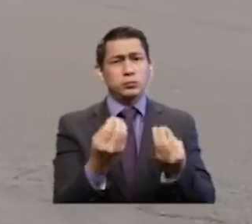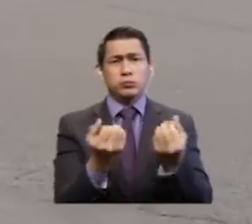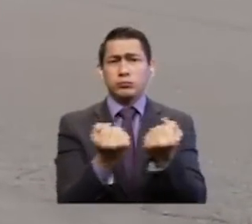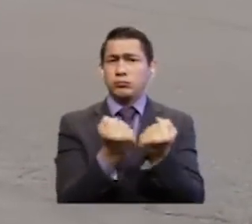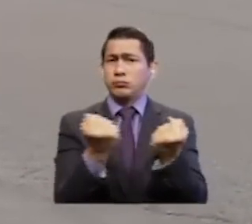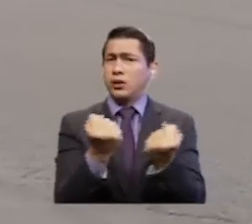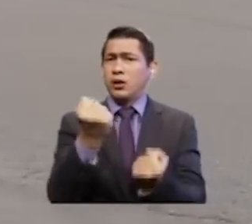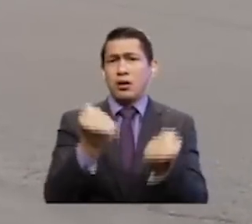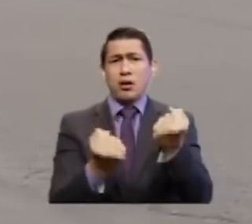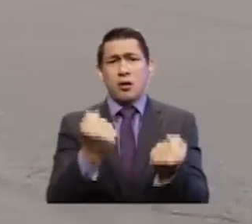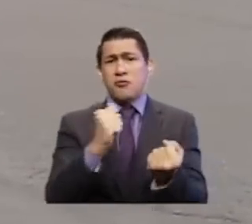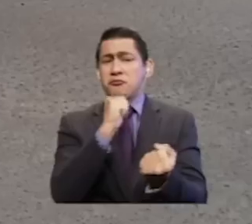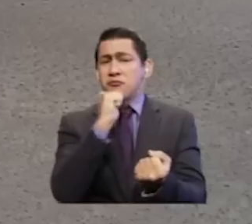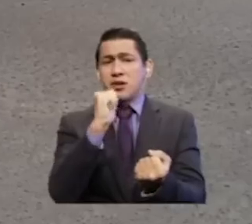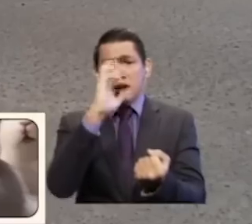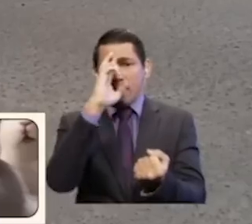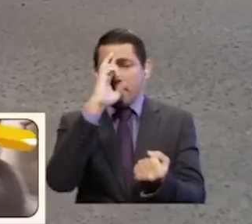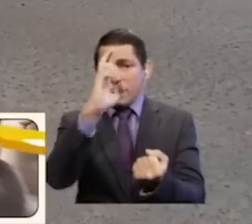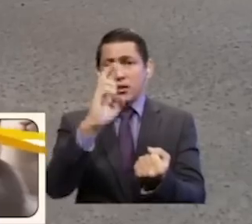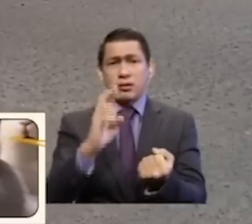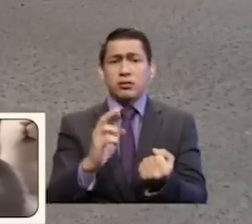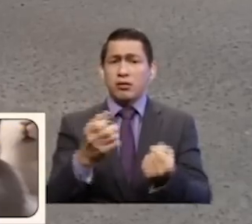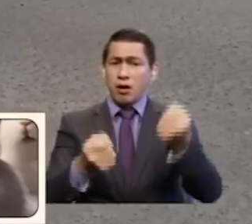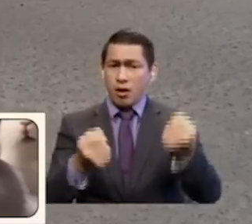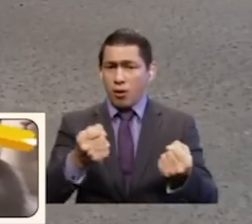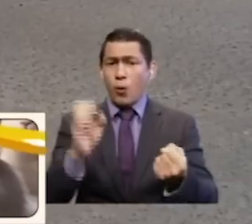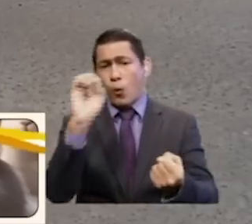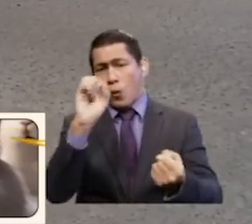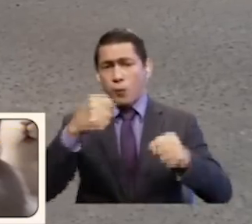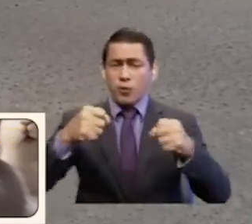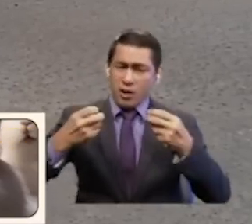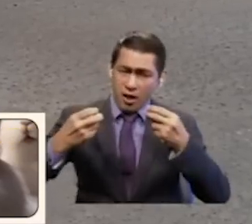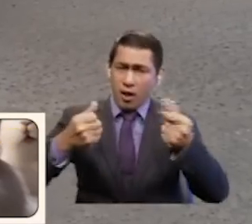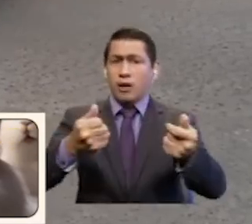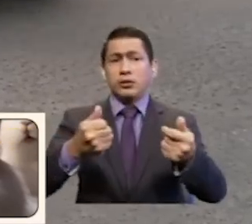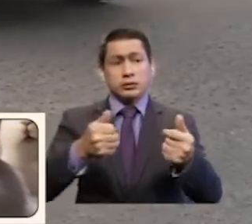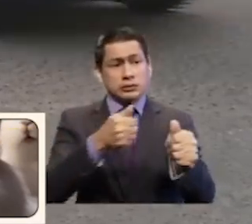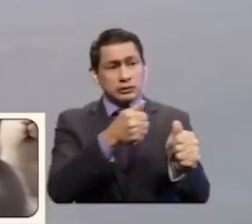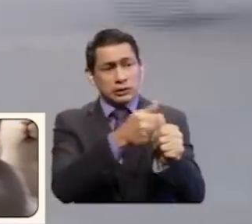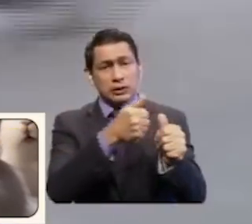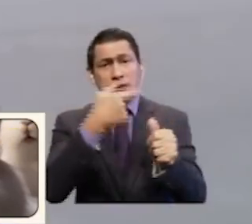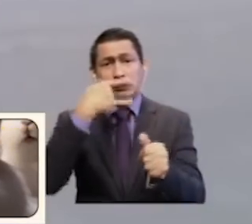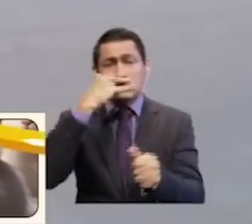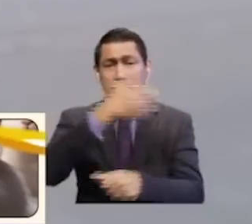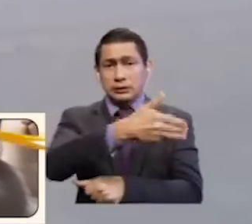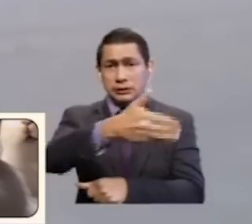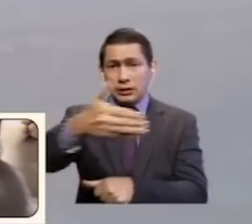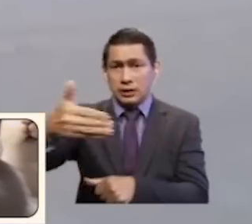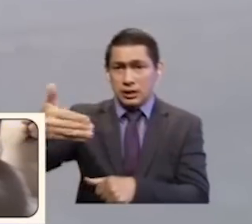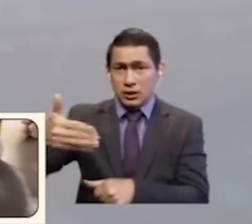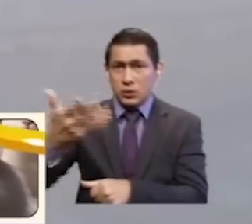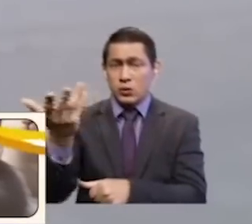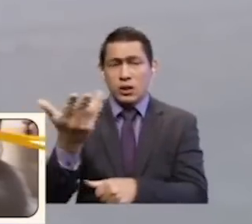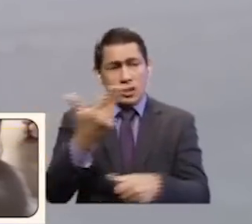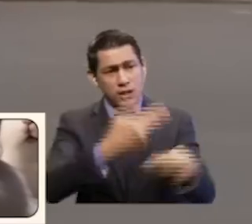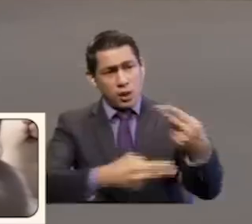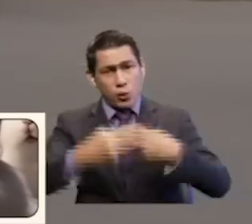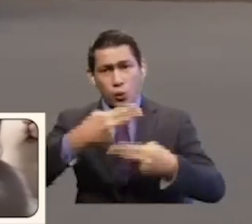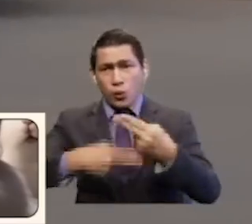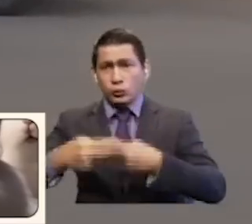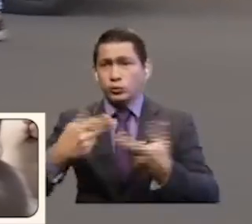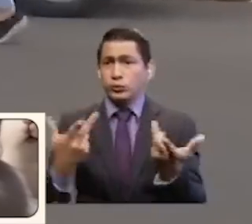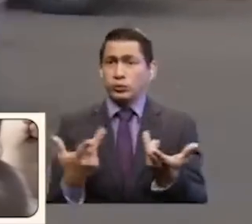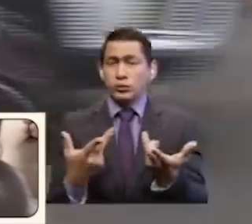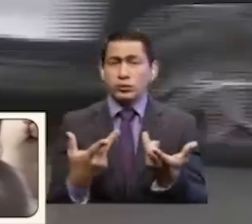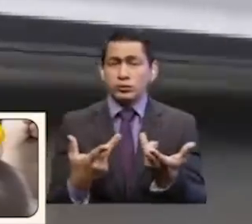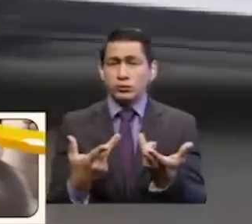acelera, no respeta que hay bastante gente aquí. En vez de bajar la velocidad, que sabe que hay niños, hay personas aquí, hay negocios, pero nada. Bueno,